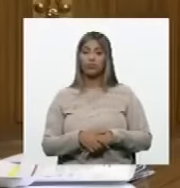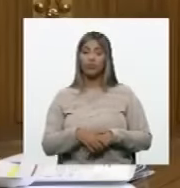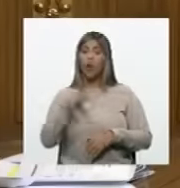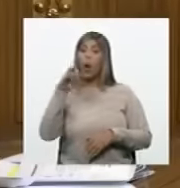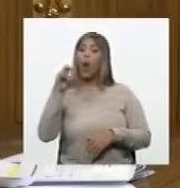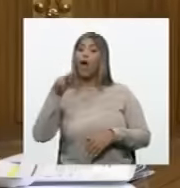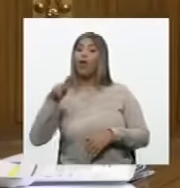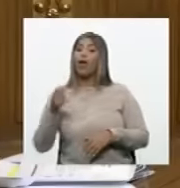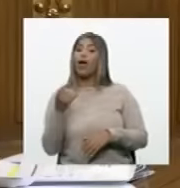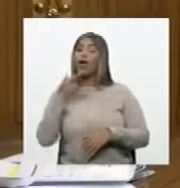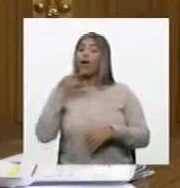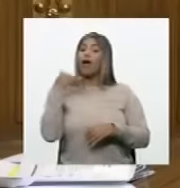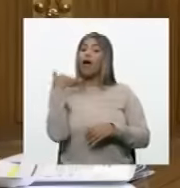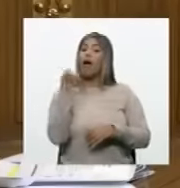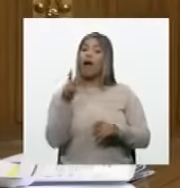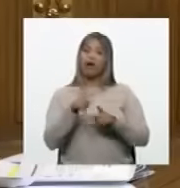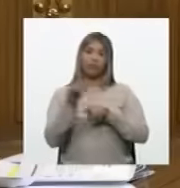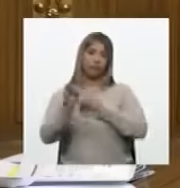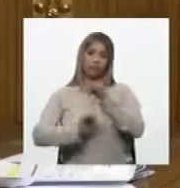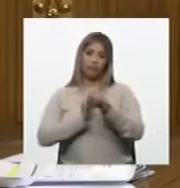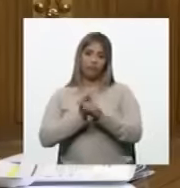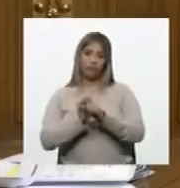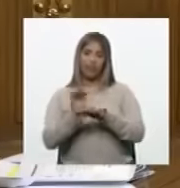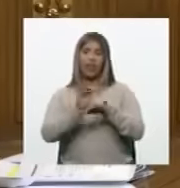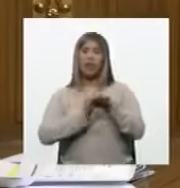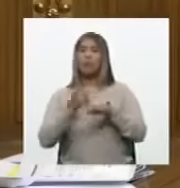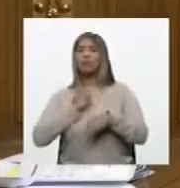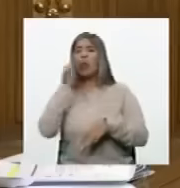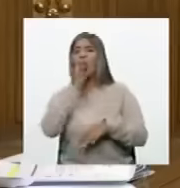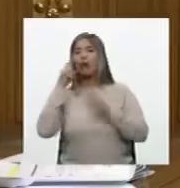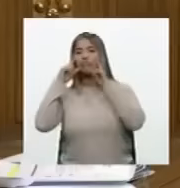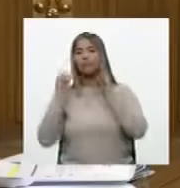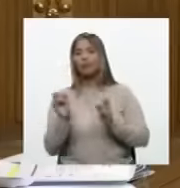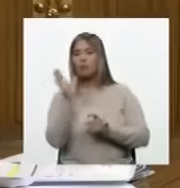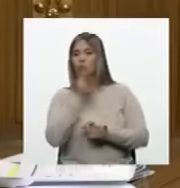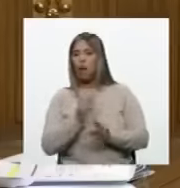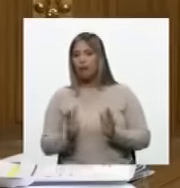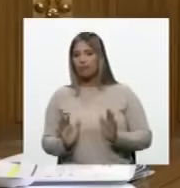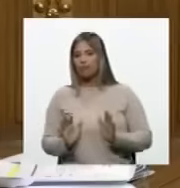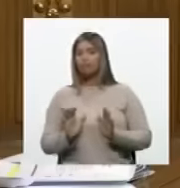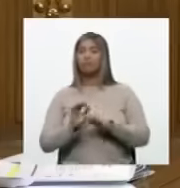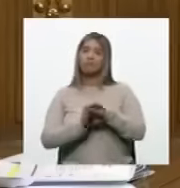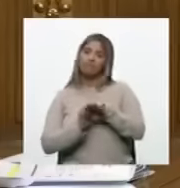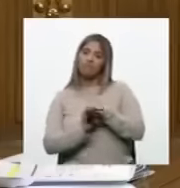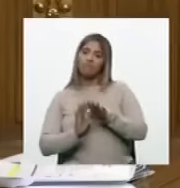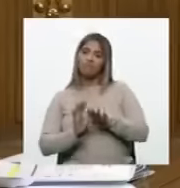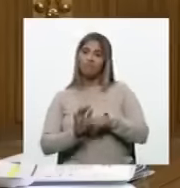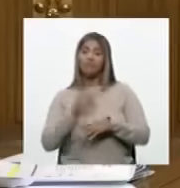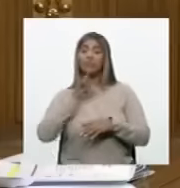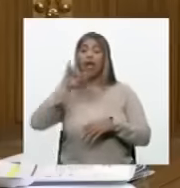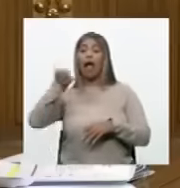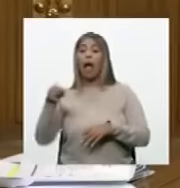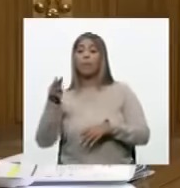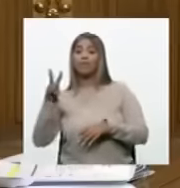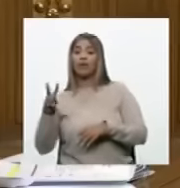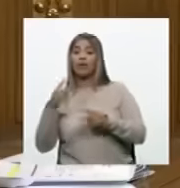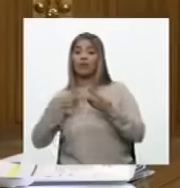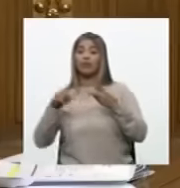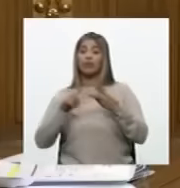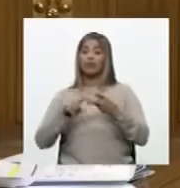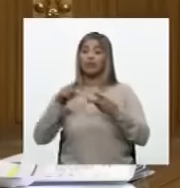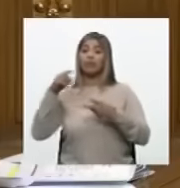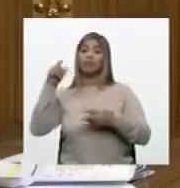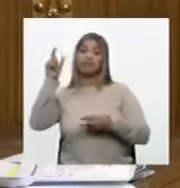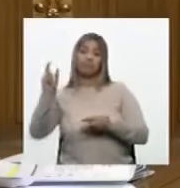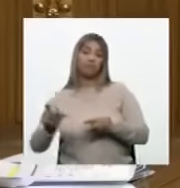ONG Aid for Aid International, disculpen mi inglés. Jesús Aguais, Jaime Valencia, Lupe